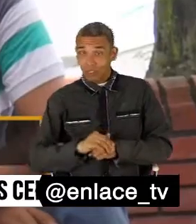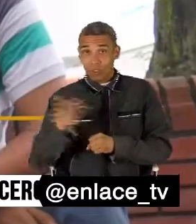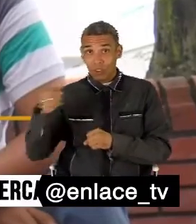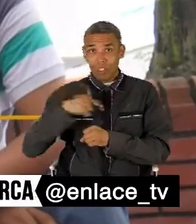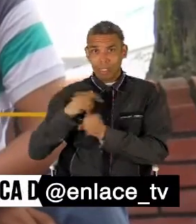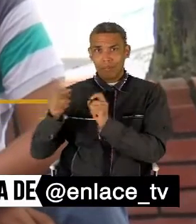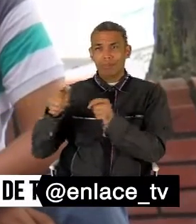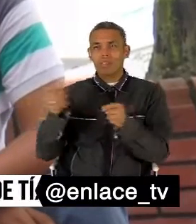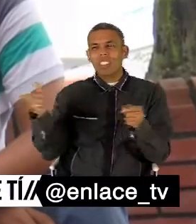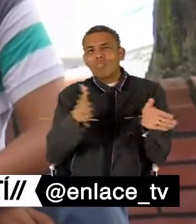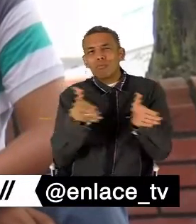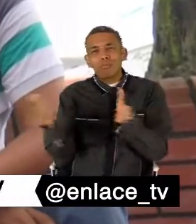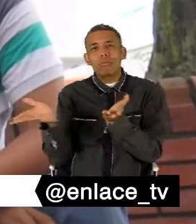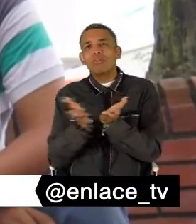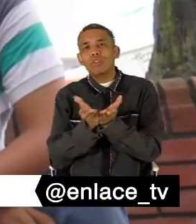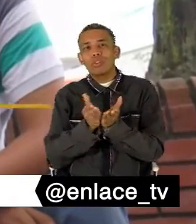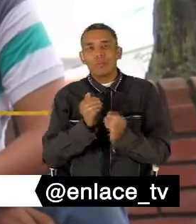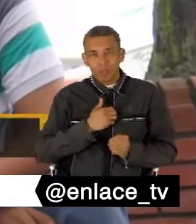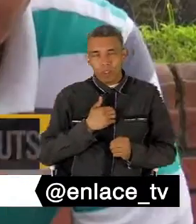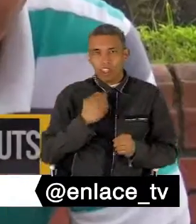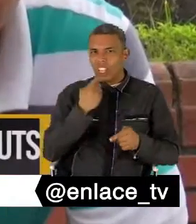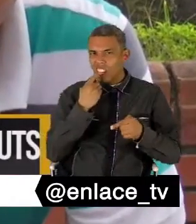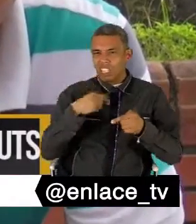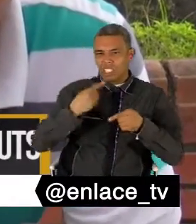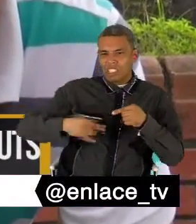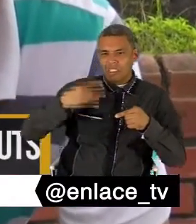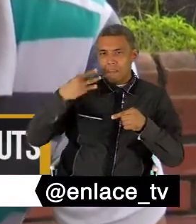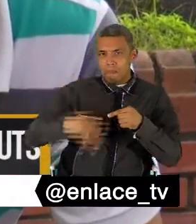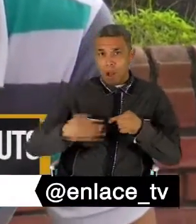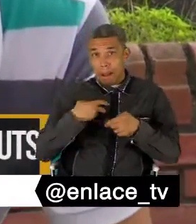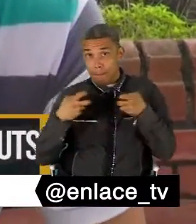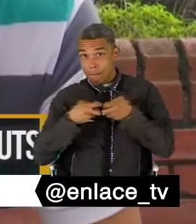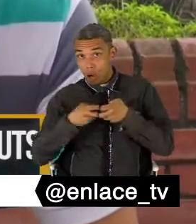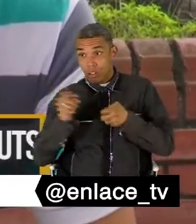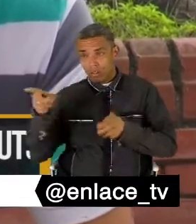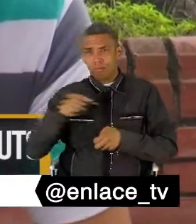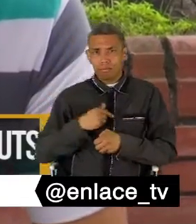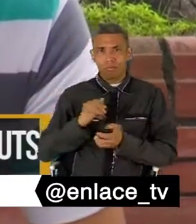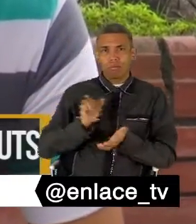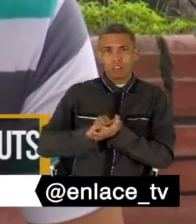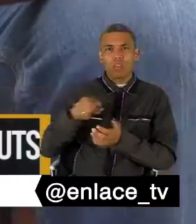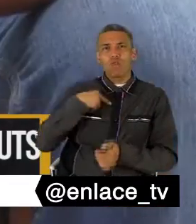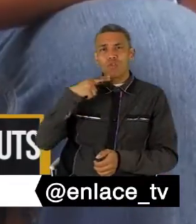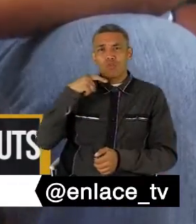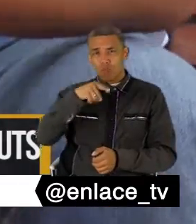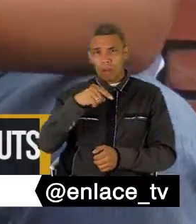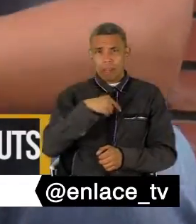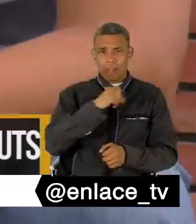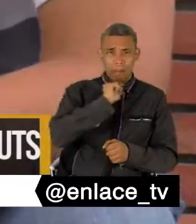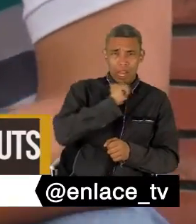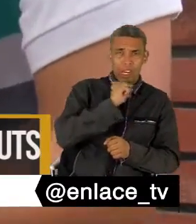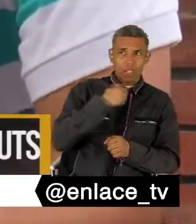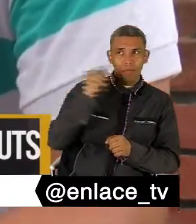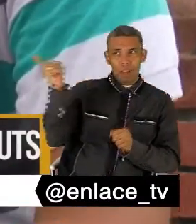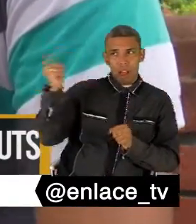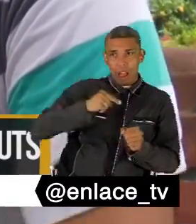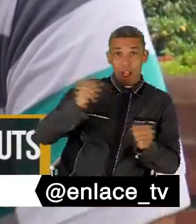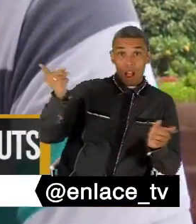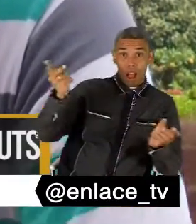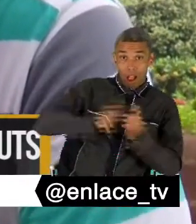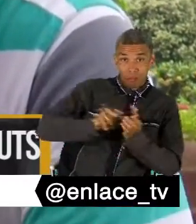semestre de la Tecnología Electromecánica Industrial, fue escogido por sus compañeros con sede en Bucaramanga y Barranca Bermeja para representar a la